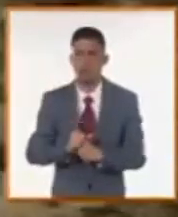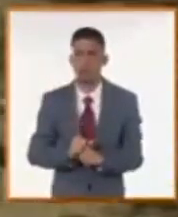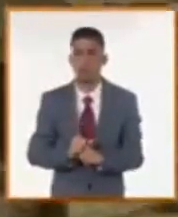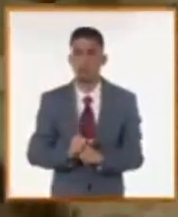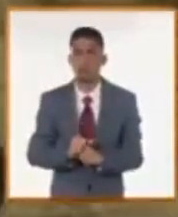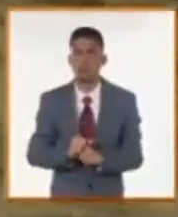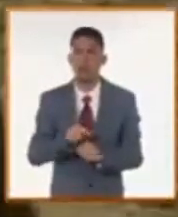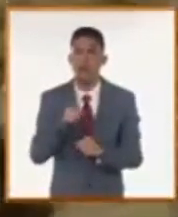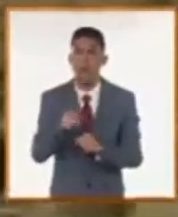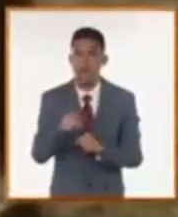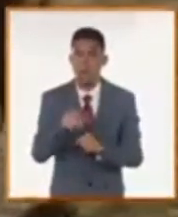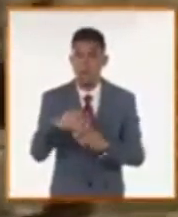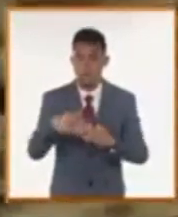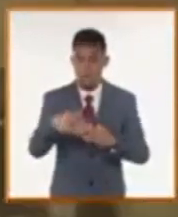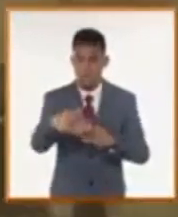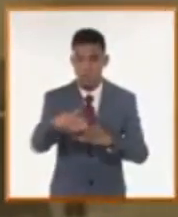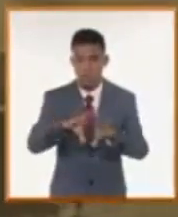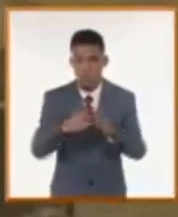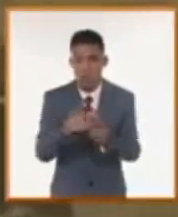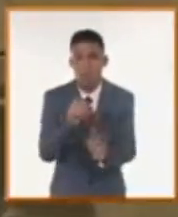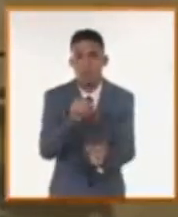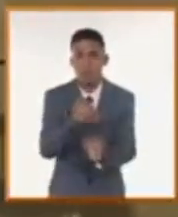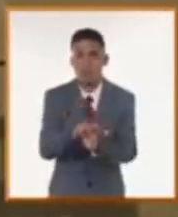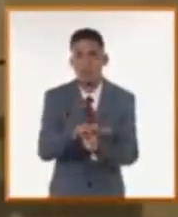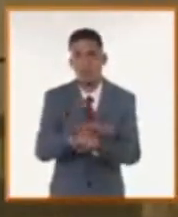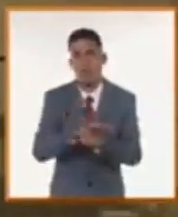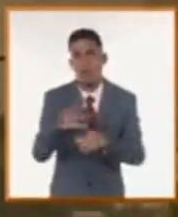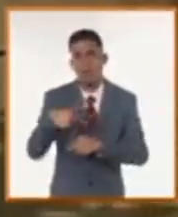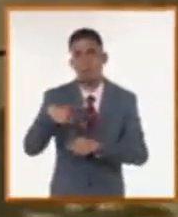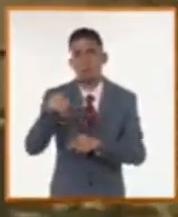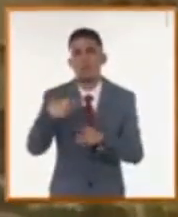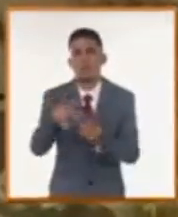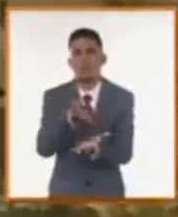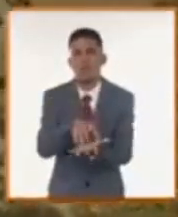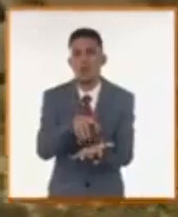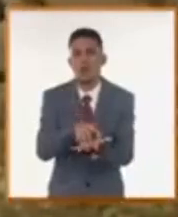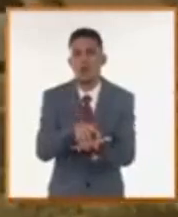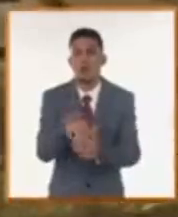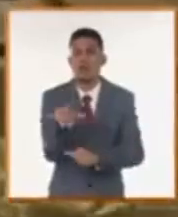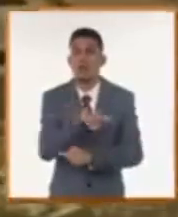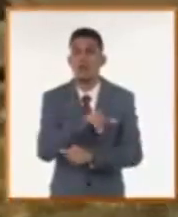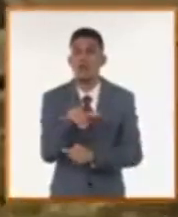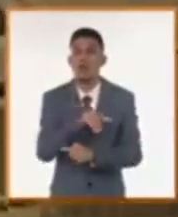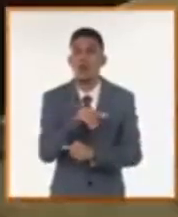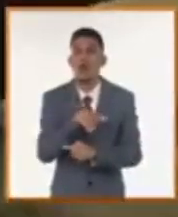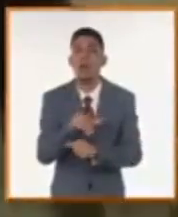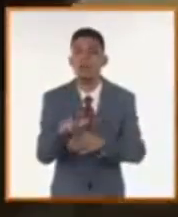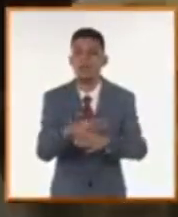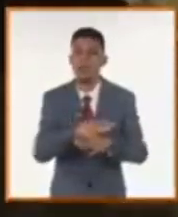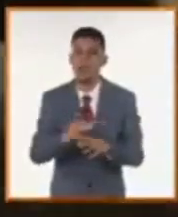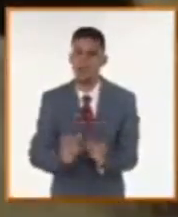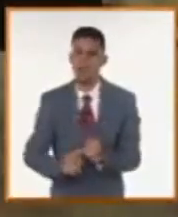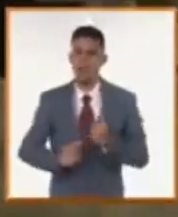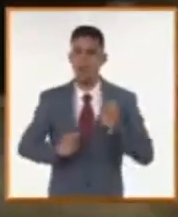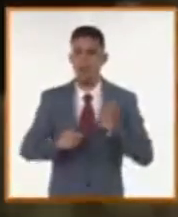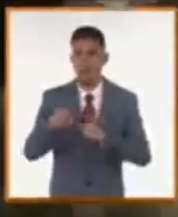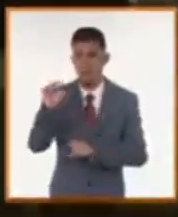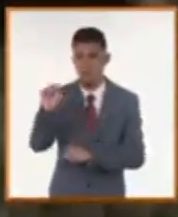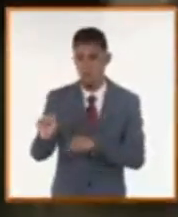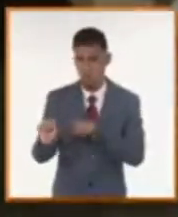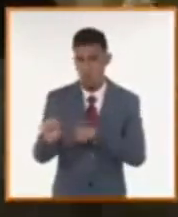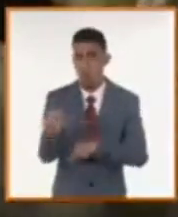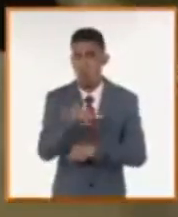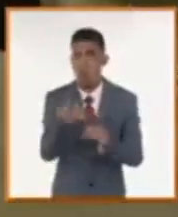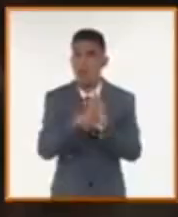comenzó la salida del este de Angola y sin retorno del poderoso dispositivo militar de África del Sur, que también de forma